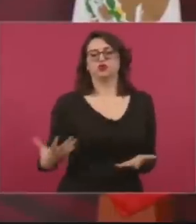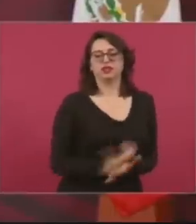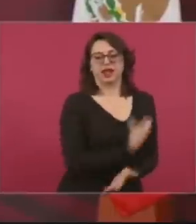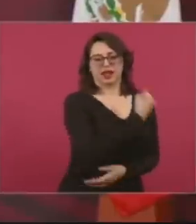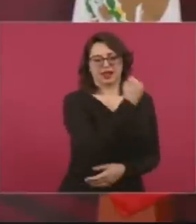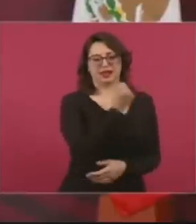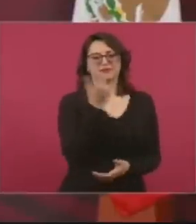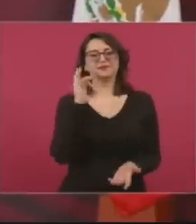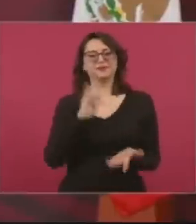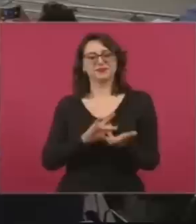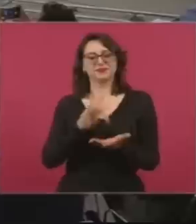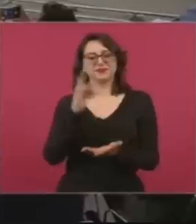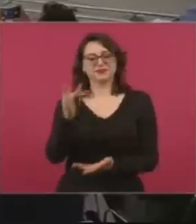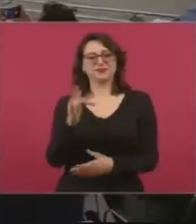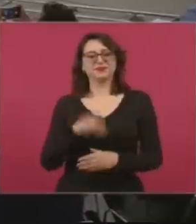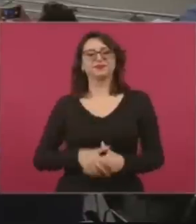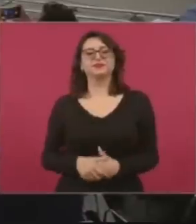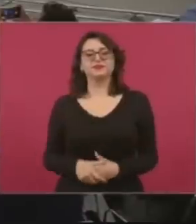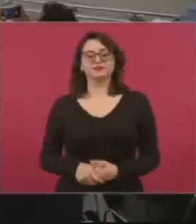Gracias